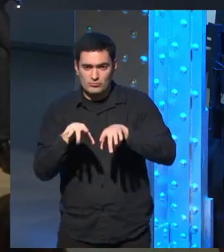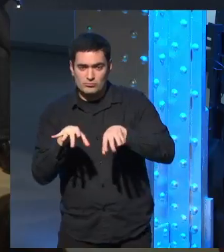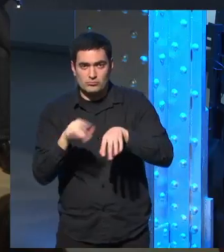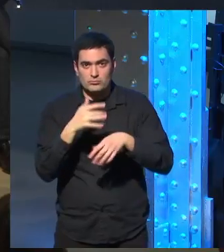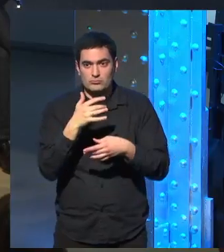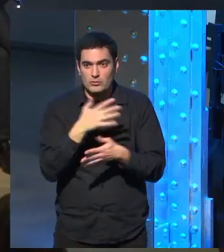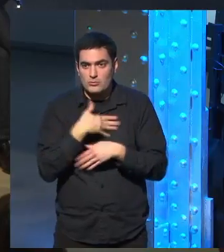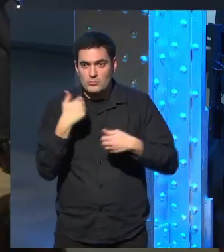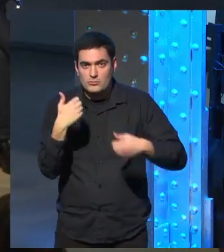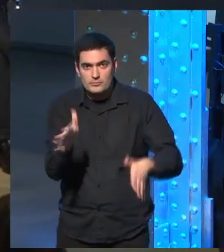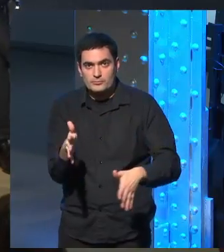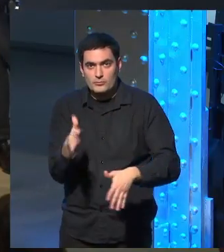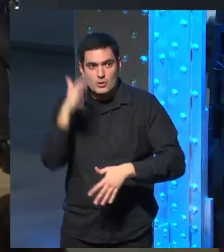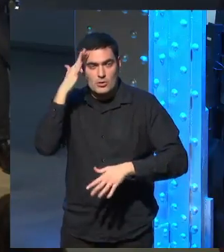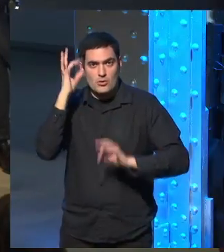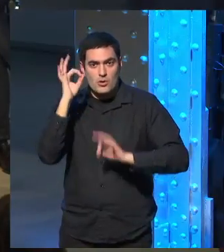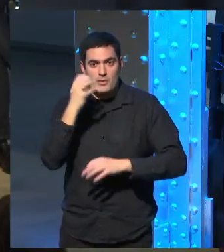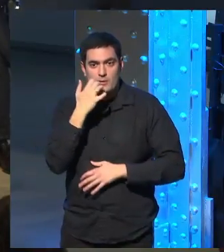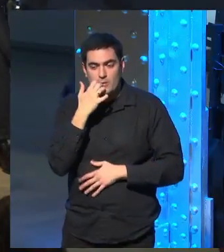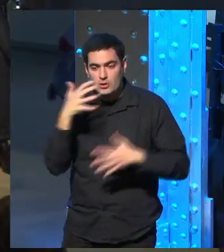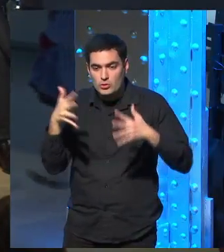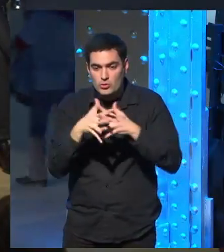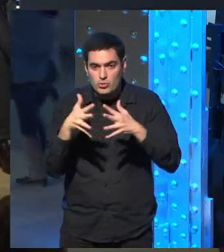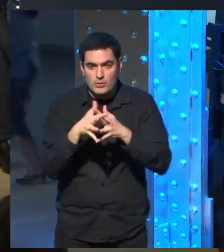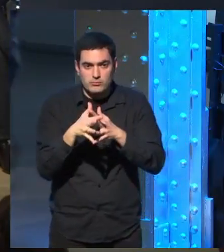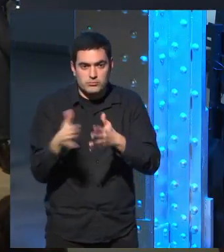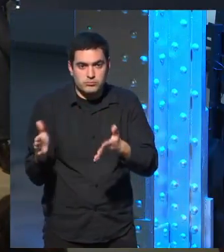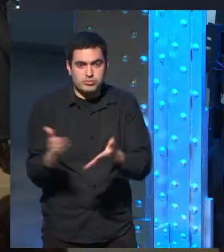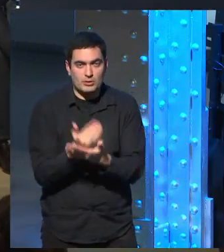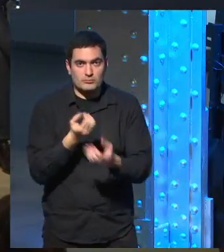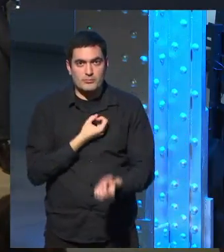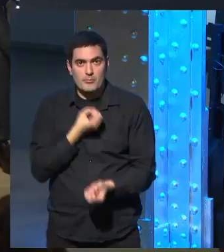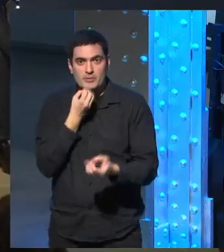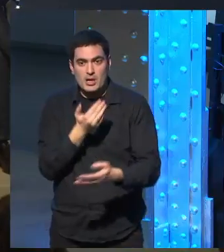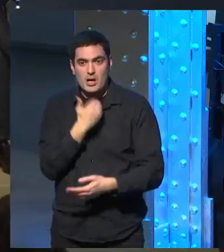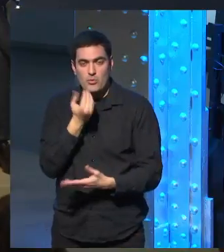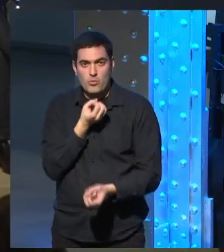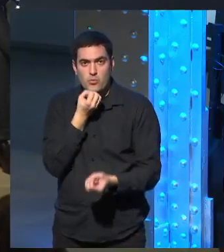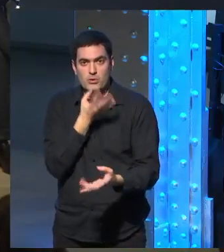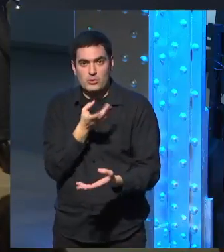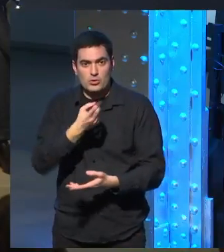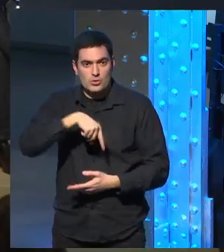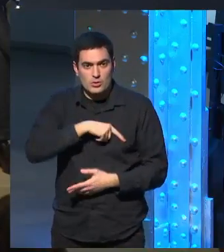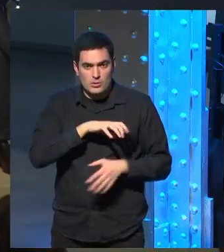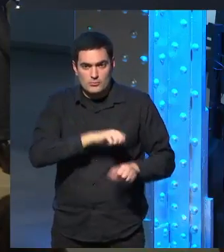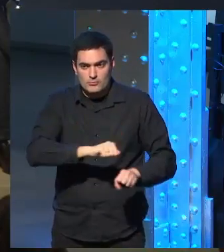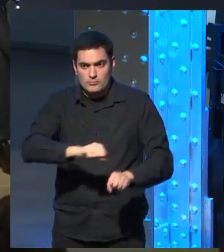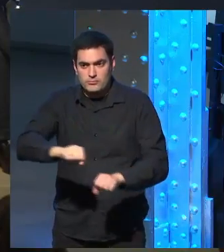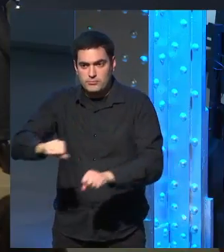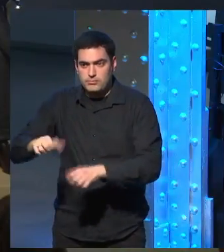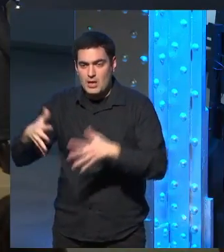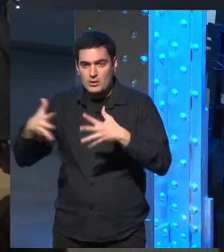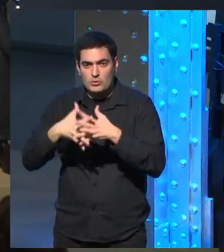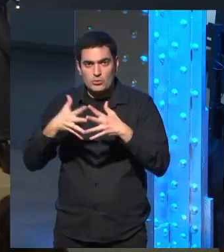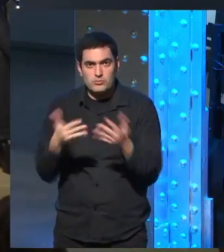además evidentemente se basa en unas estructuras, pero luego tiene que expresar, tiene que contar algo, y nosotros nos ocupamos de, a través de la